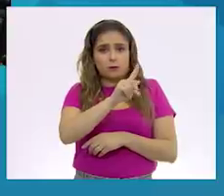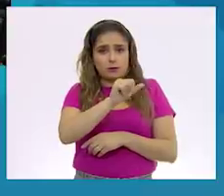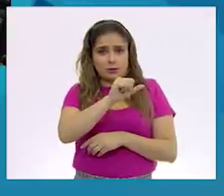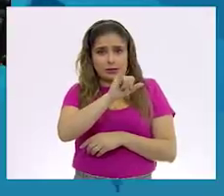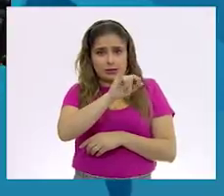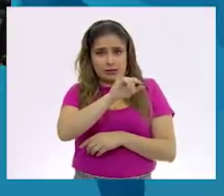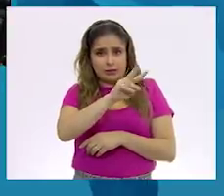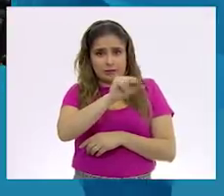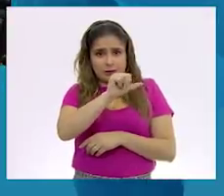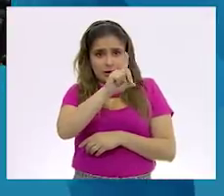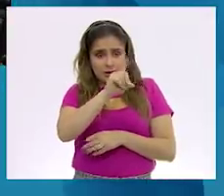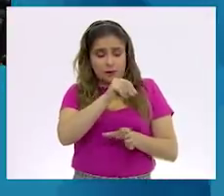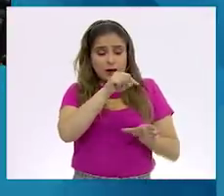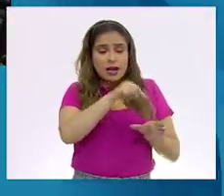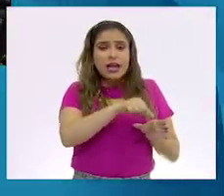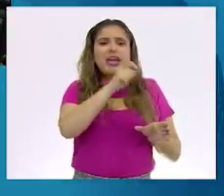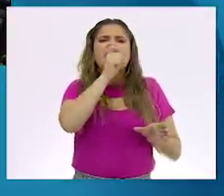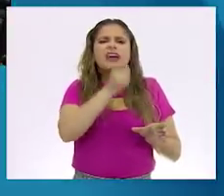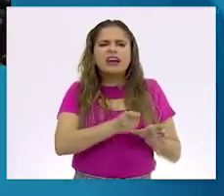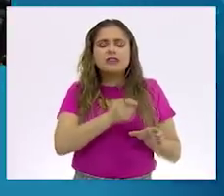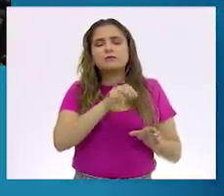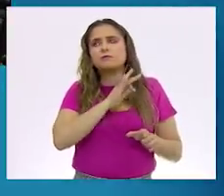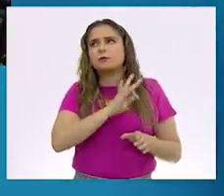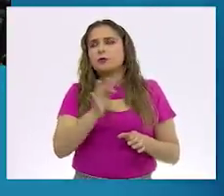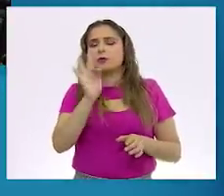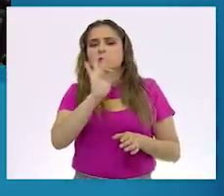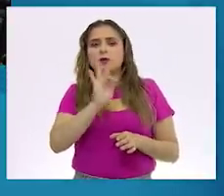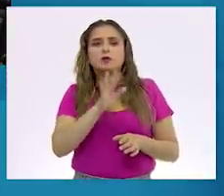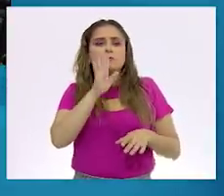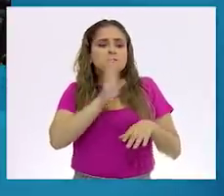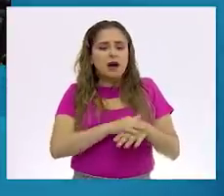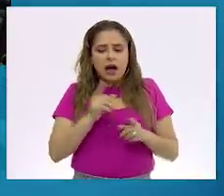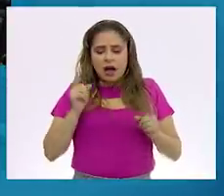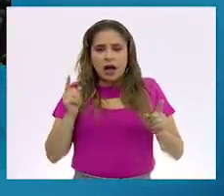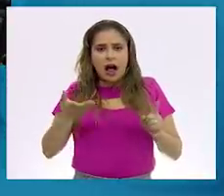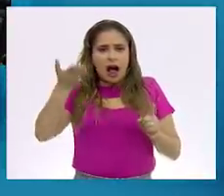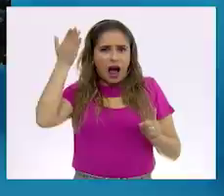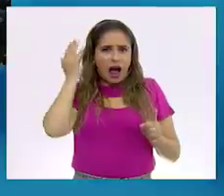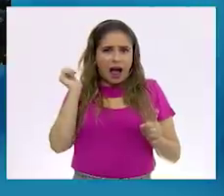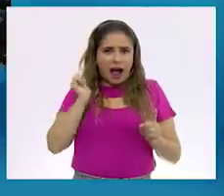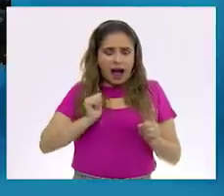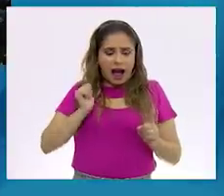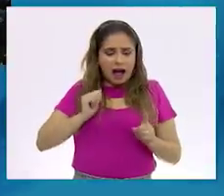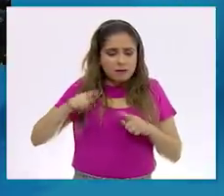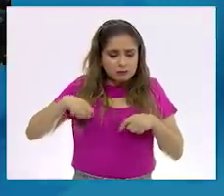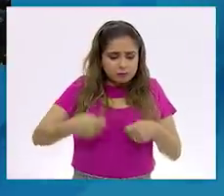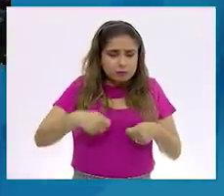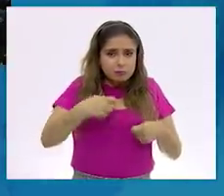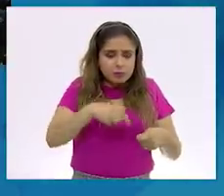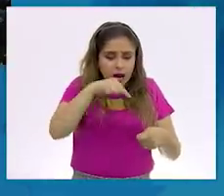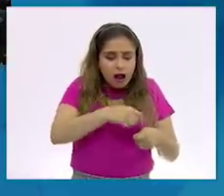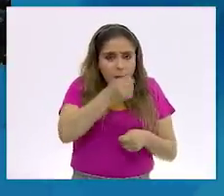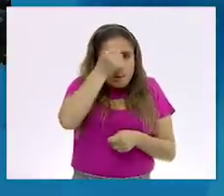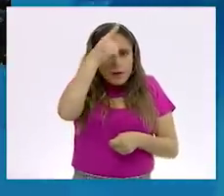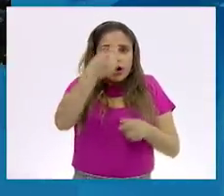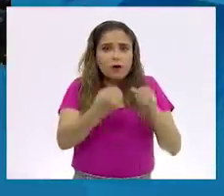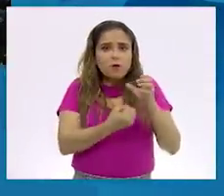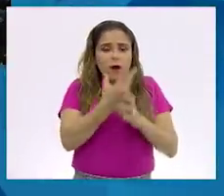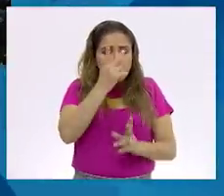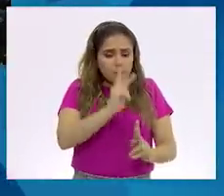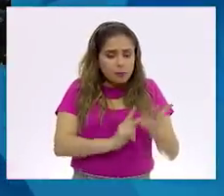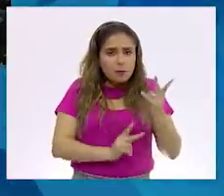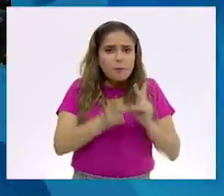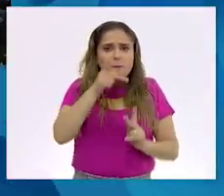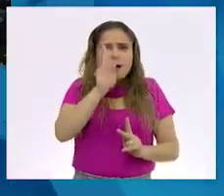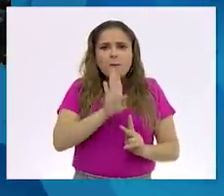puede ser o muy cercano, como casi su abuelo, el ancestro de donde salió ese cultivado, o